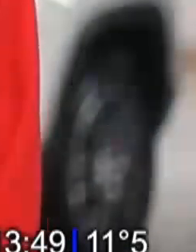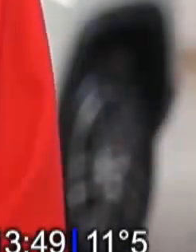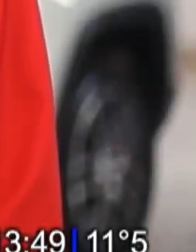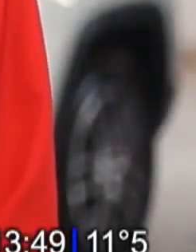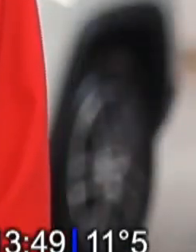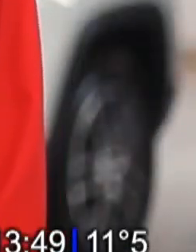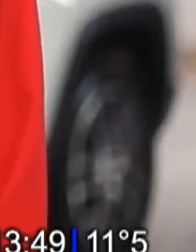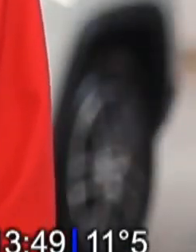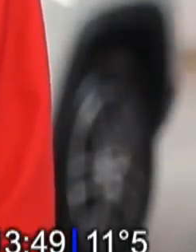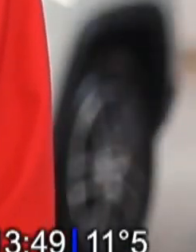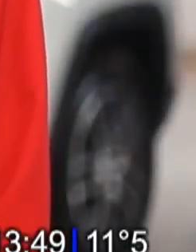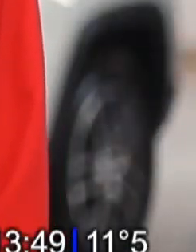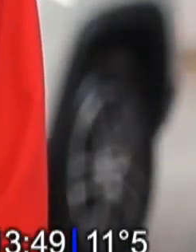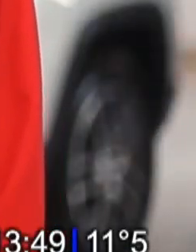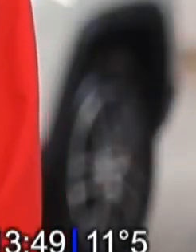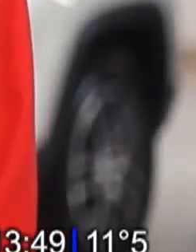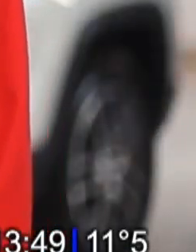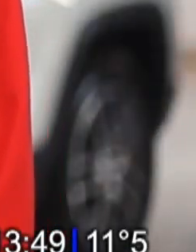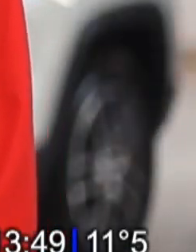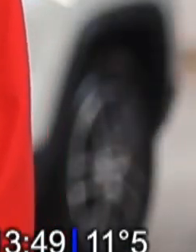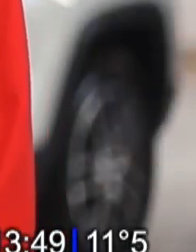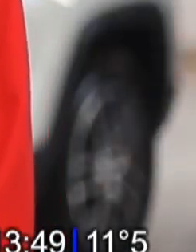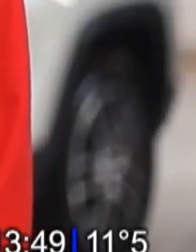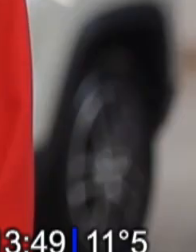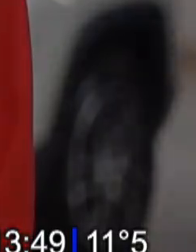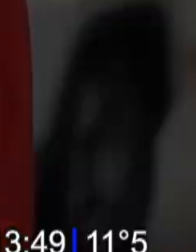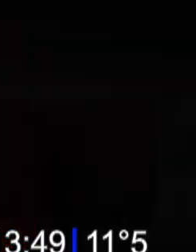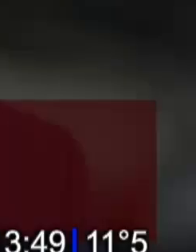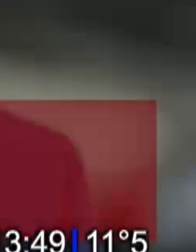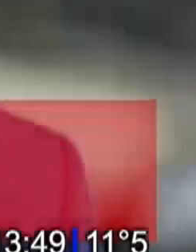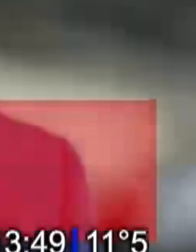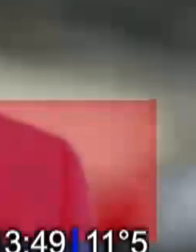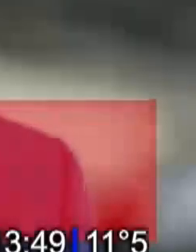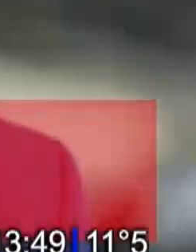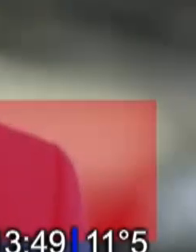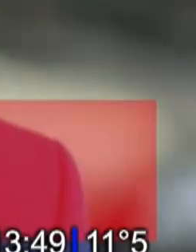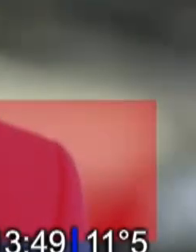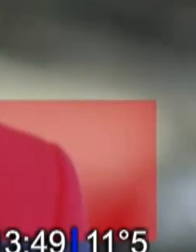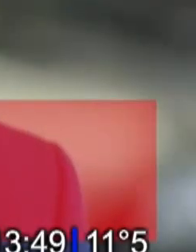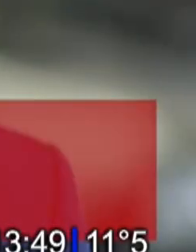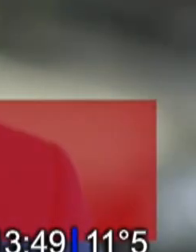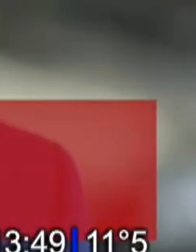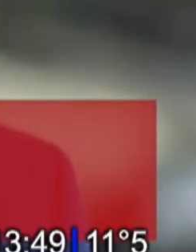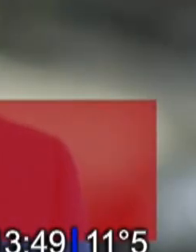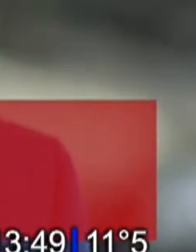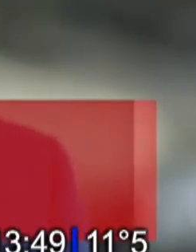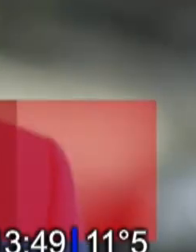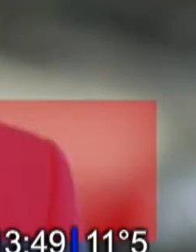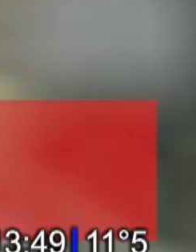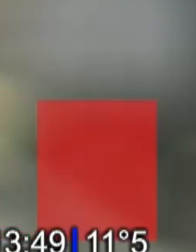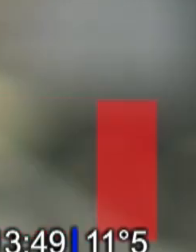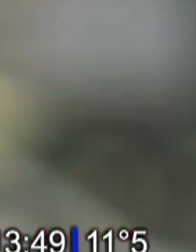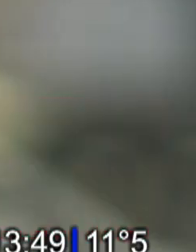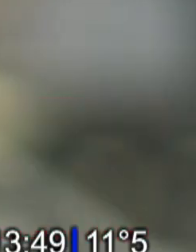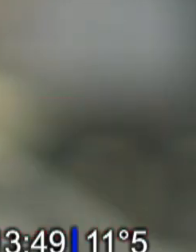contado. Te garantizamos seguridad y transparencia en la venta de tu vehículo. Somos tu garantía para que puedas hacer el mejor